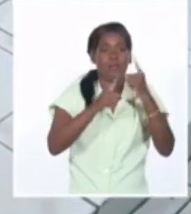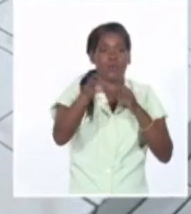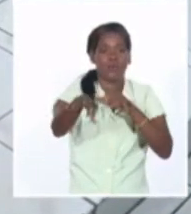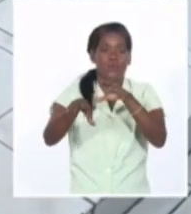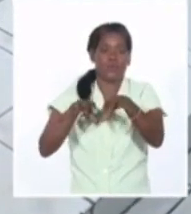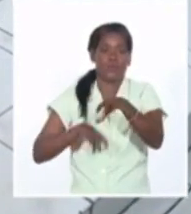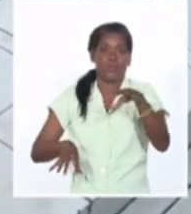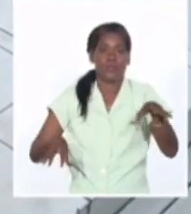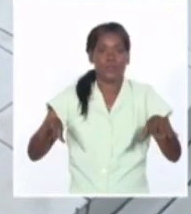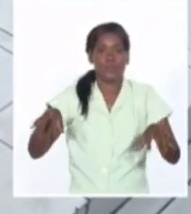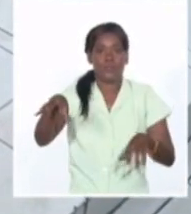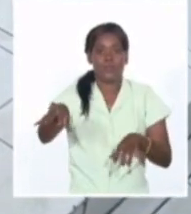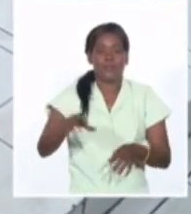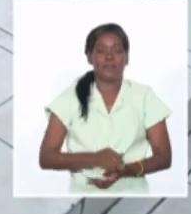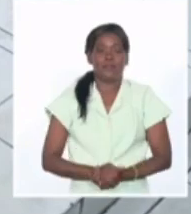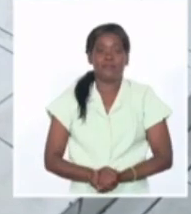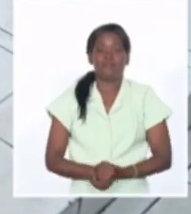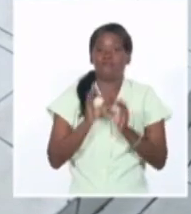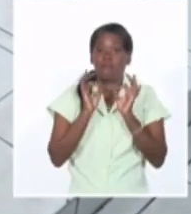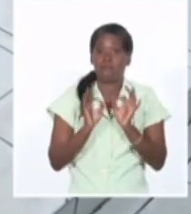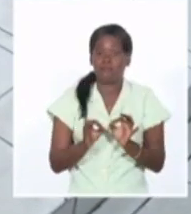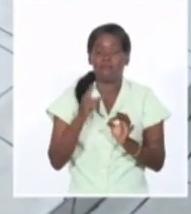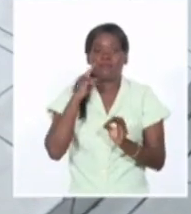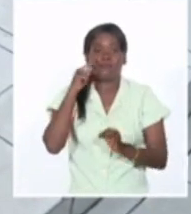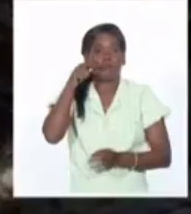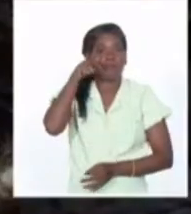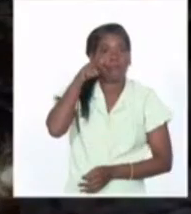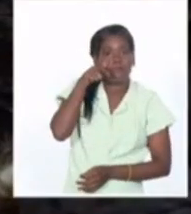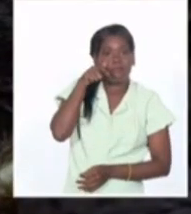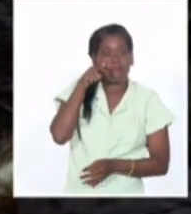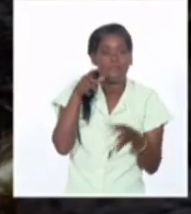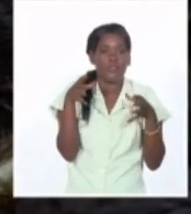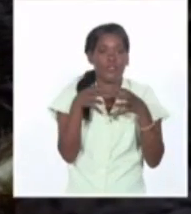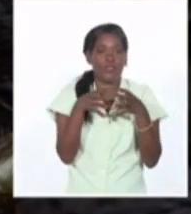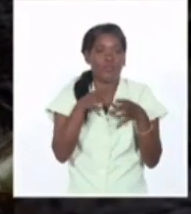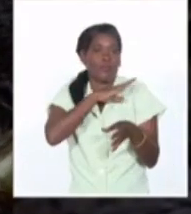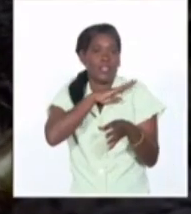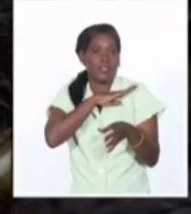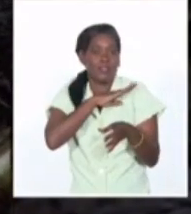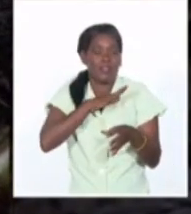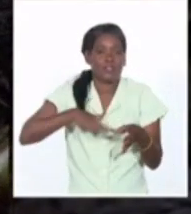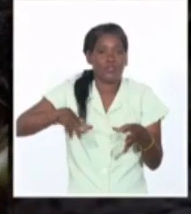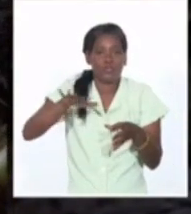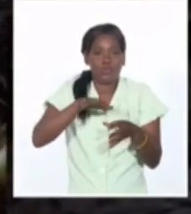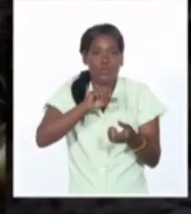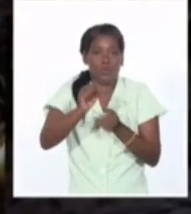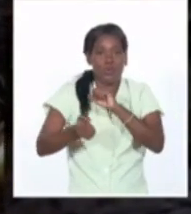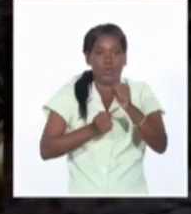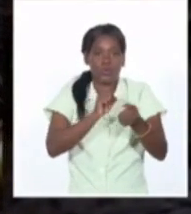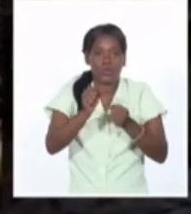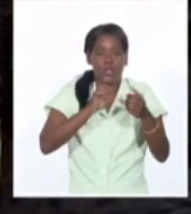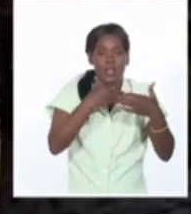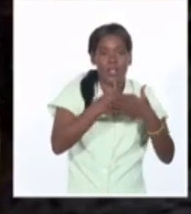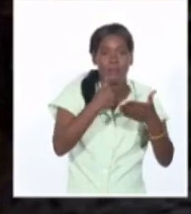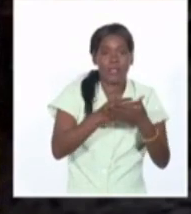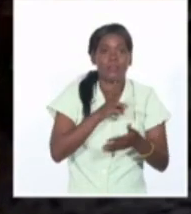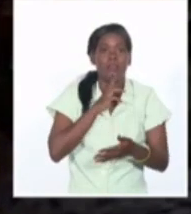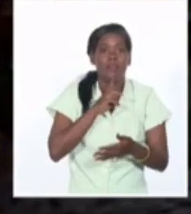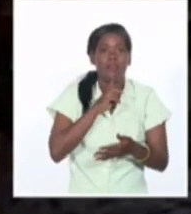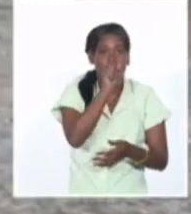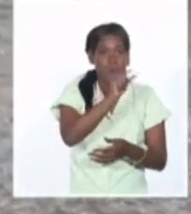Toda bajo la estrecha vigilancia de los especialistas de recursos hidráulicos. Aún sin